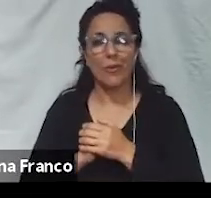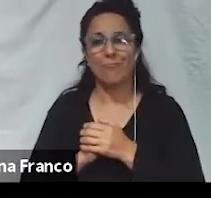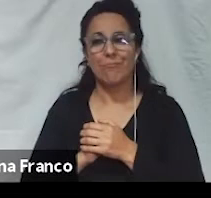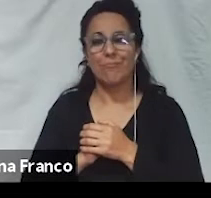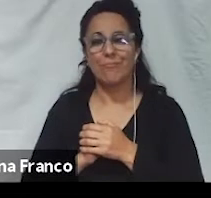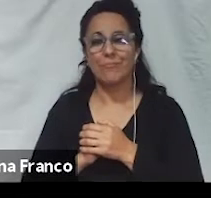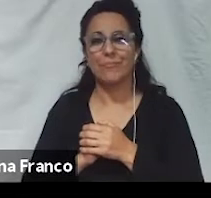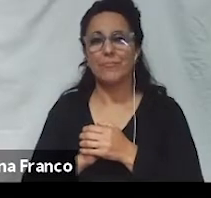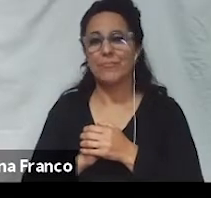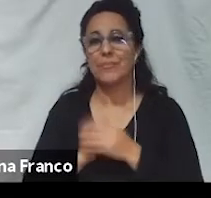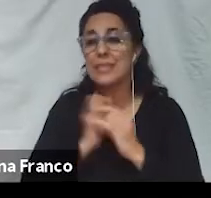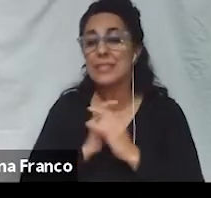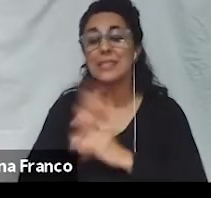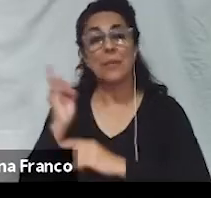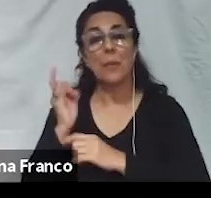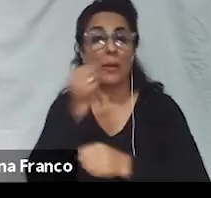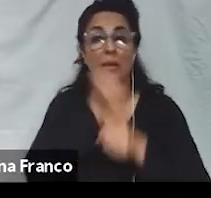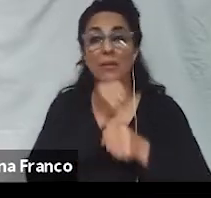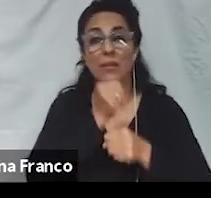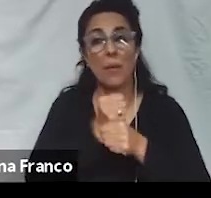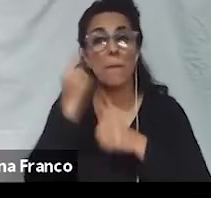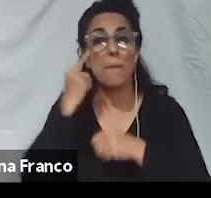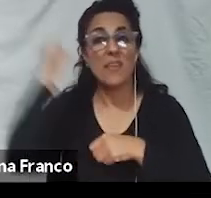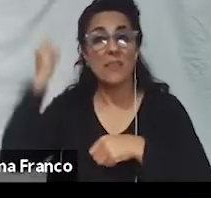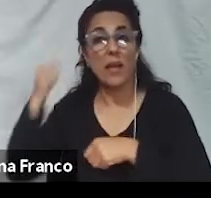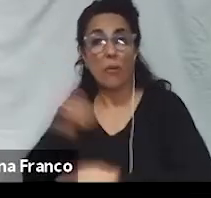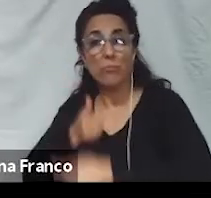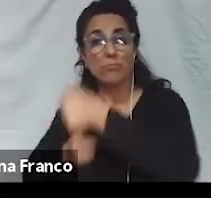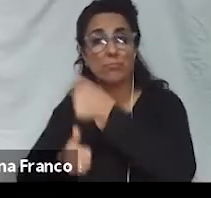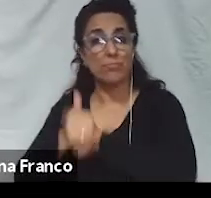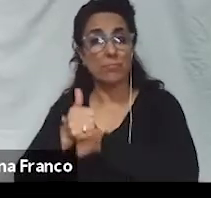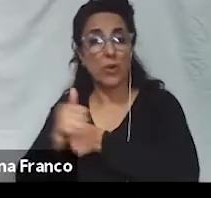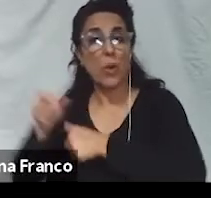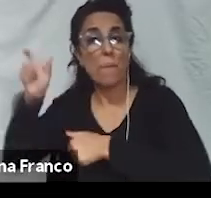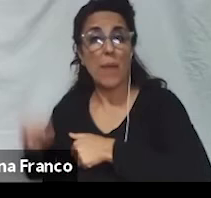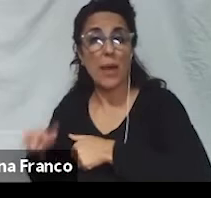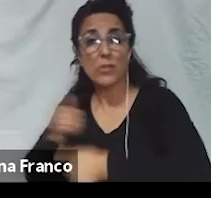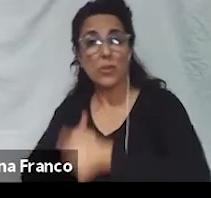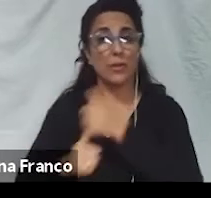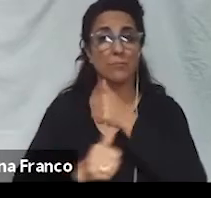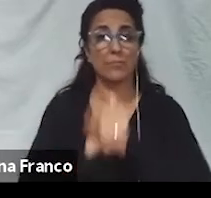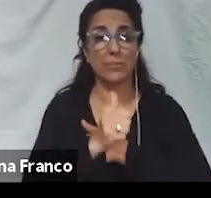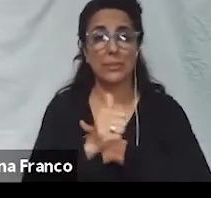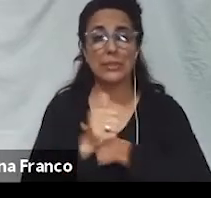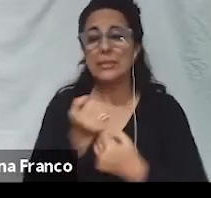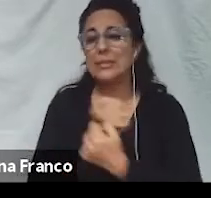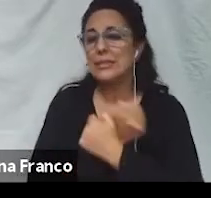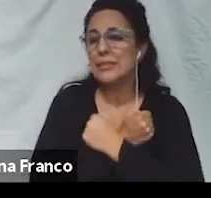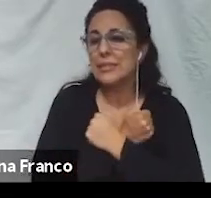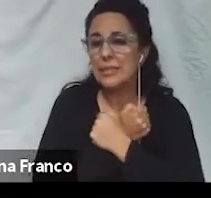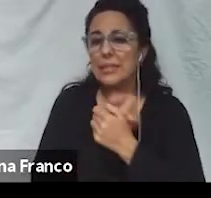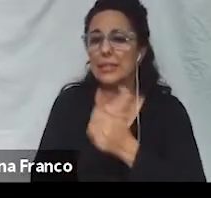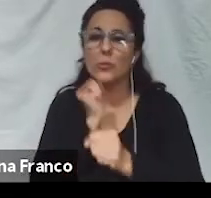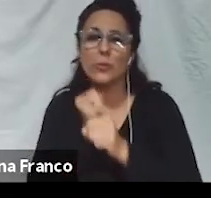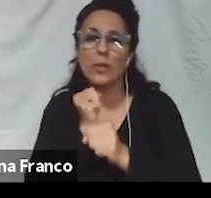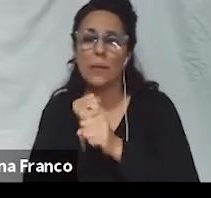nosotros vamos a estar trabajando sobre el trabajo de otras personas, y muchas veces puede pasar que uno se encariña con